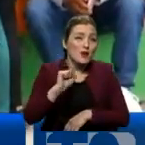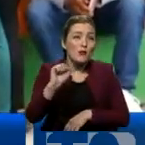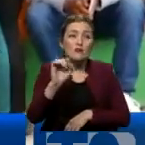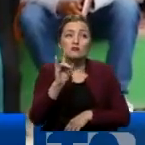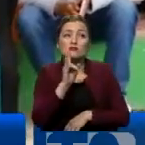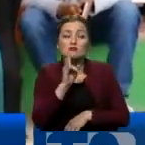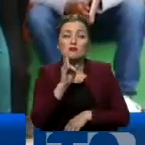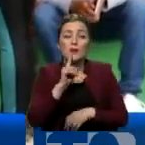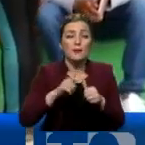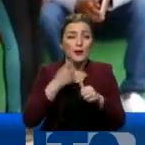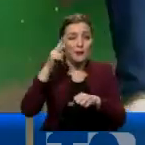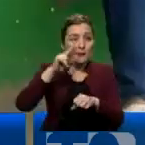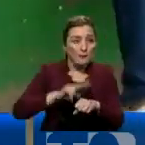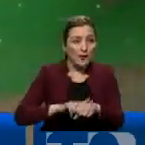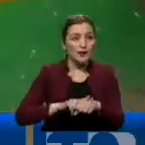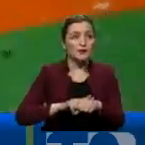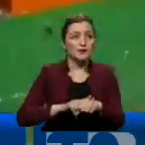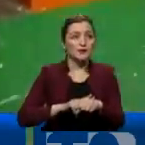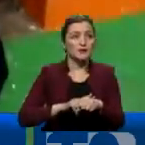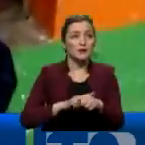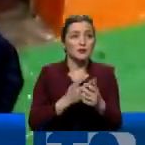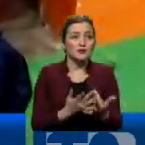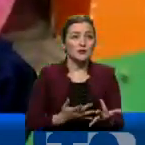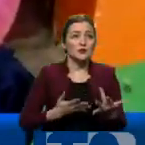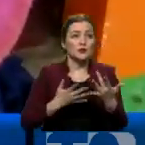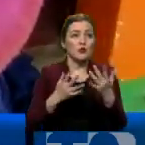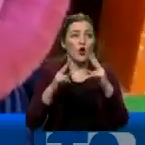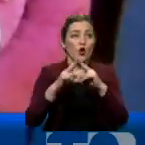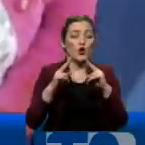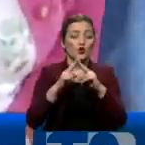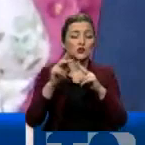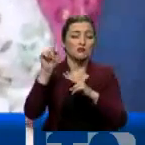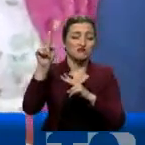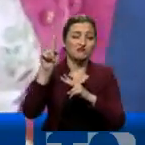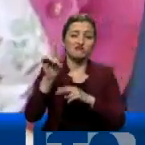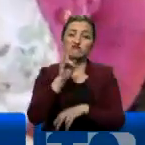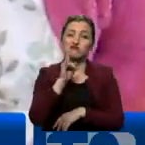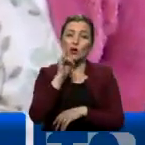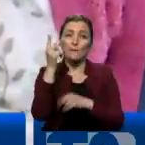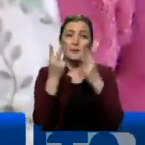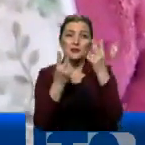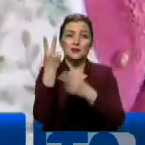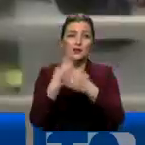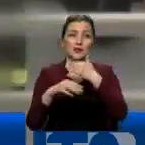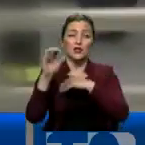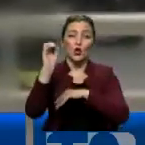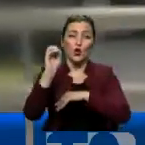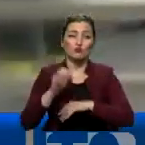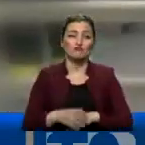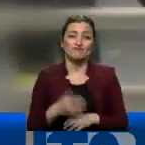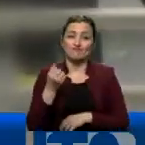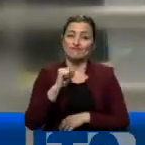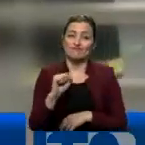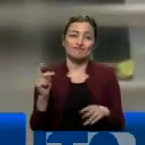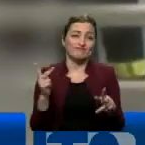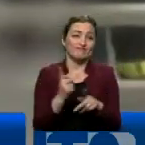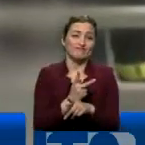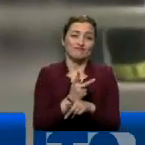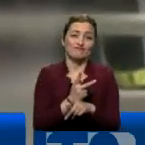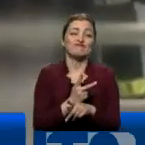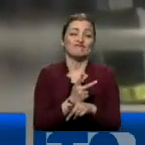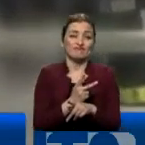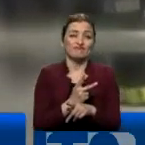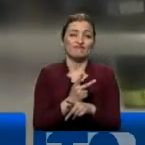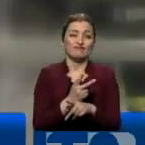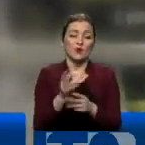Estados Unidos por primera vez. Ilusionados, pretendían conocer Norteamérica para visitar a uno de sus hijos, pero el viaje se vio truncado por